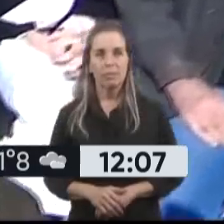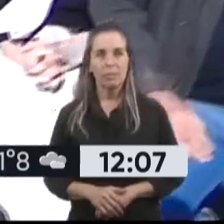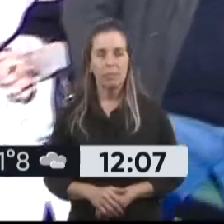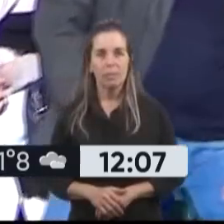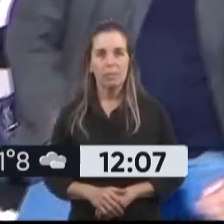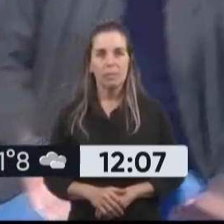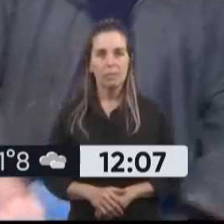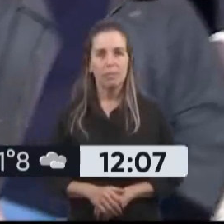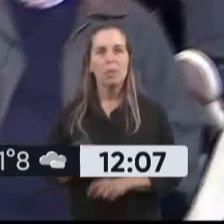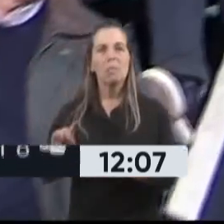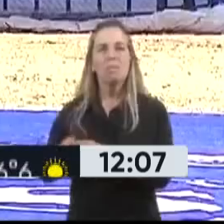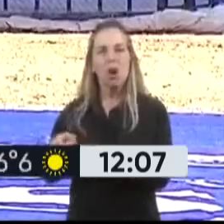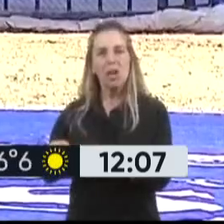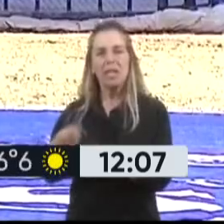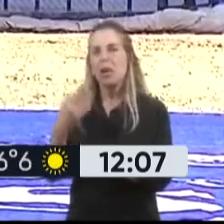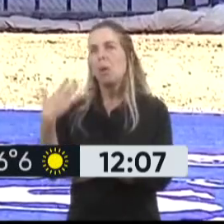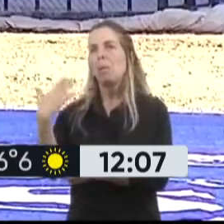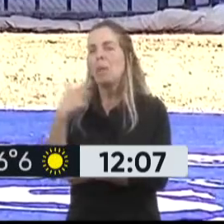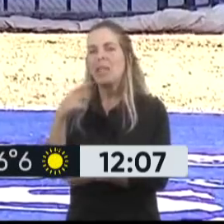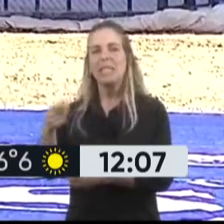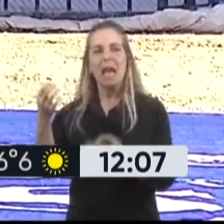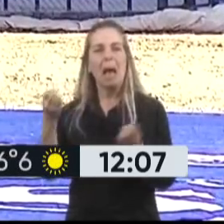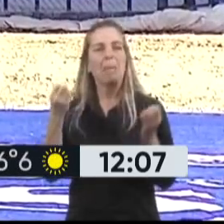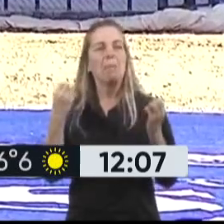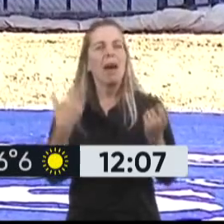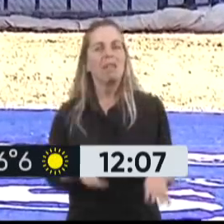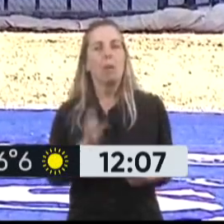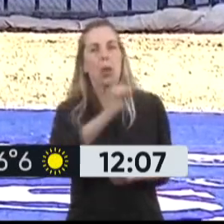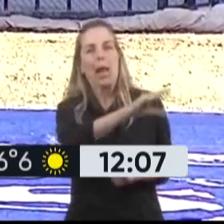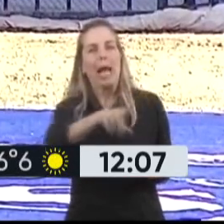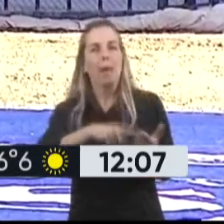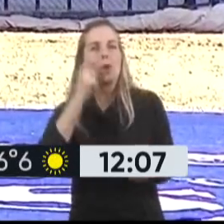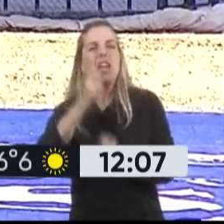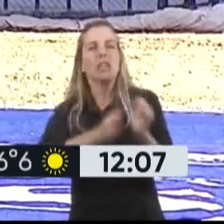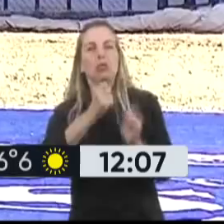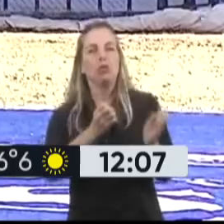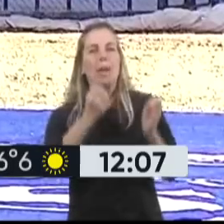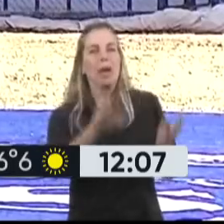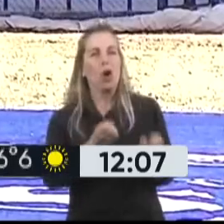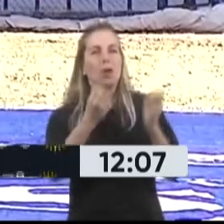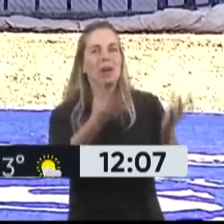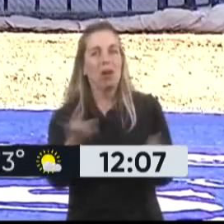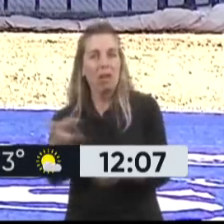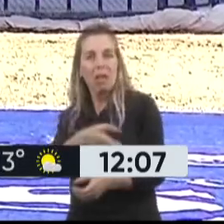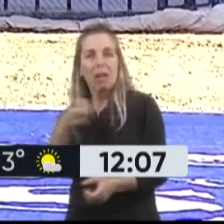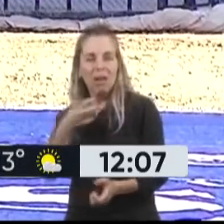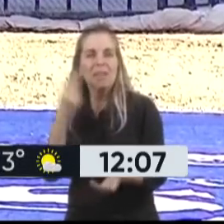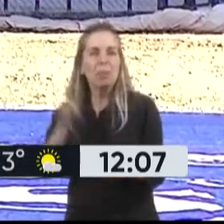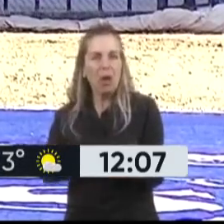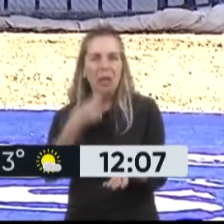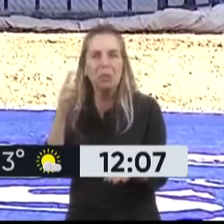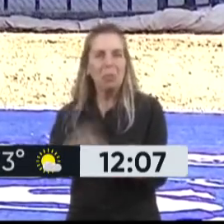Prometieron que era para industrializar el país, que había que ayudar a los sectores industriales a competir con las manufacturas